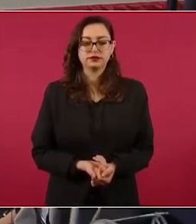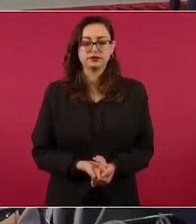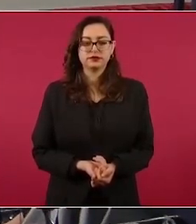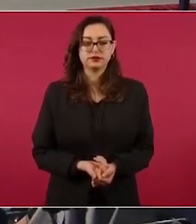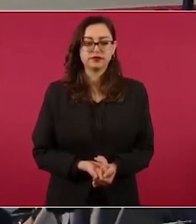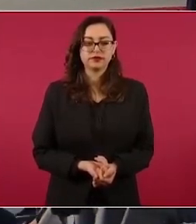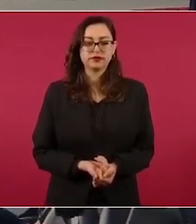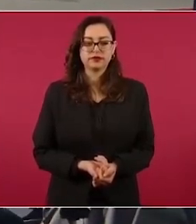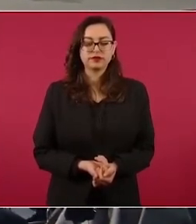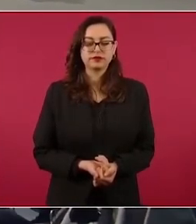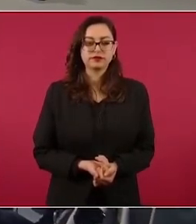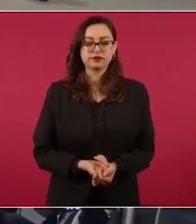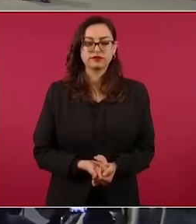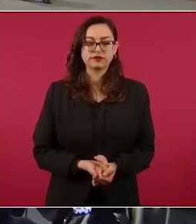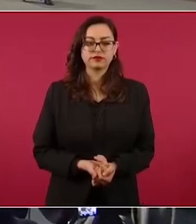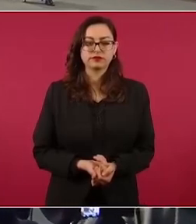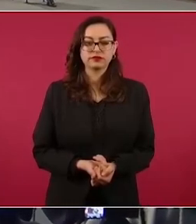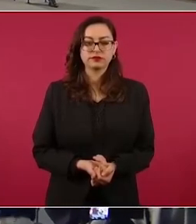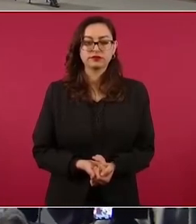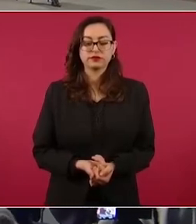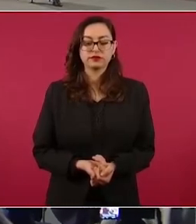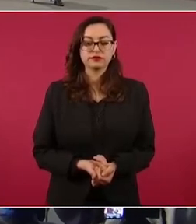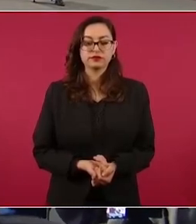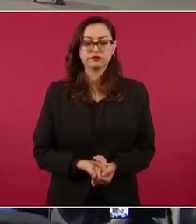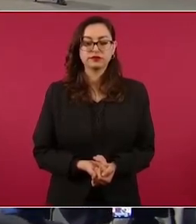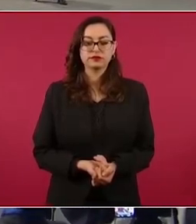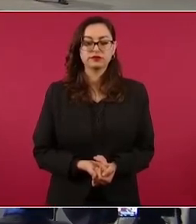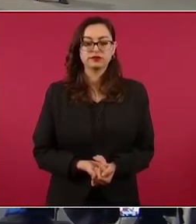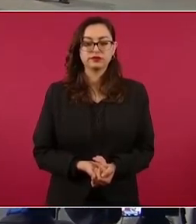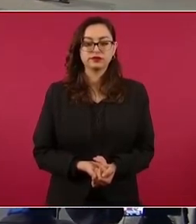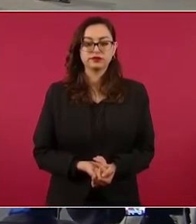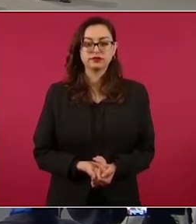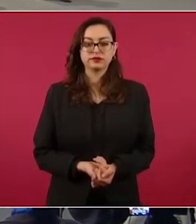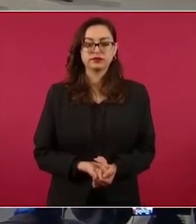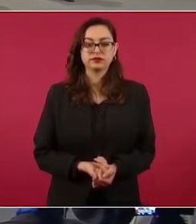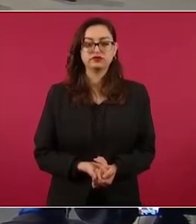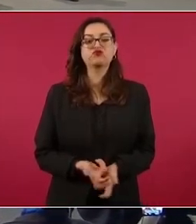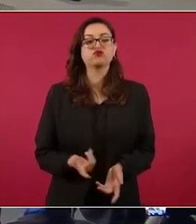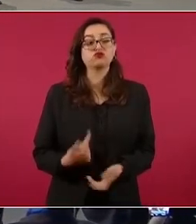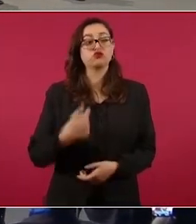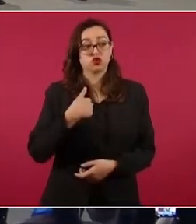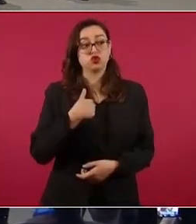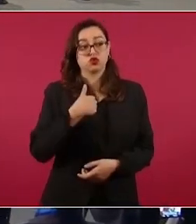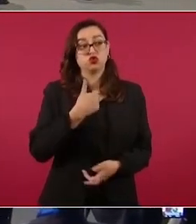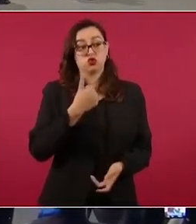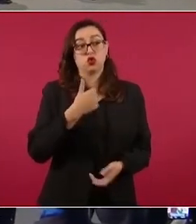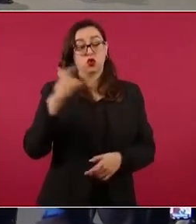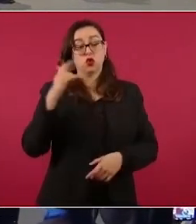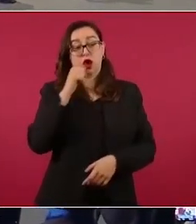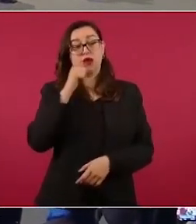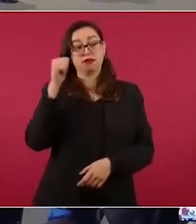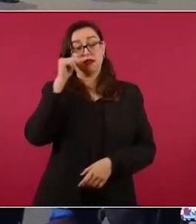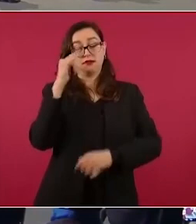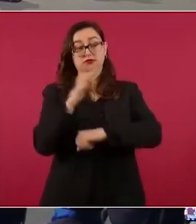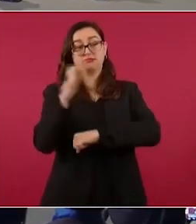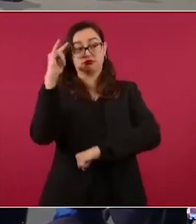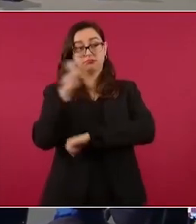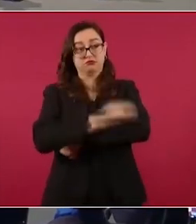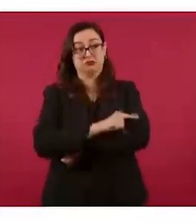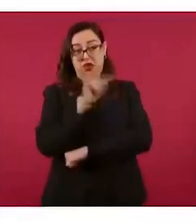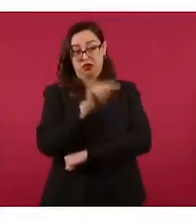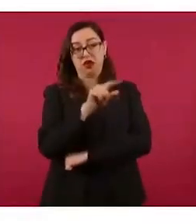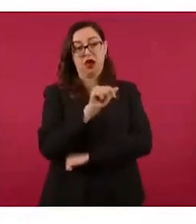Miren, ¿cómo está? Yo ahí aterricé, presidente, y todo muy bien. Sí, y muy bien